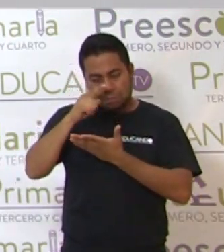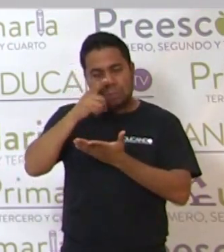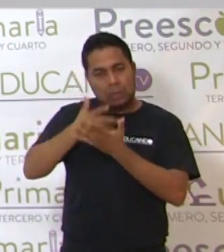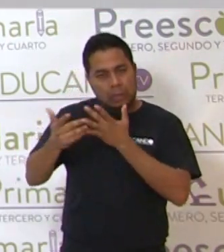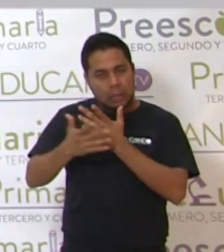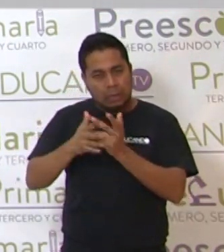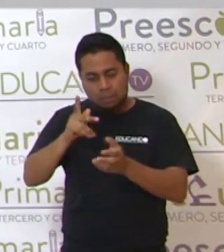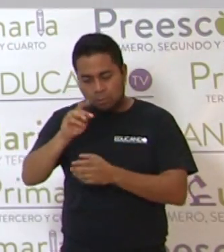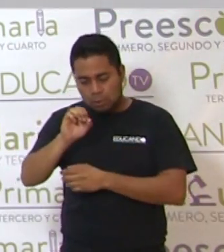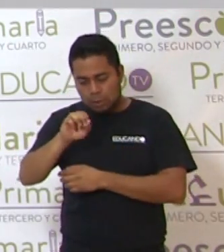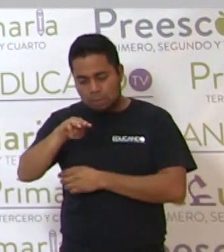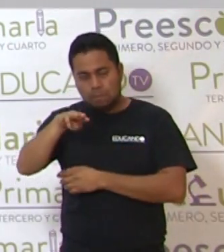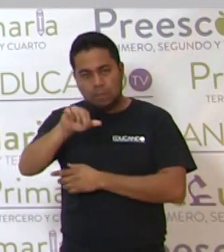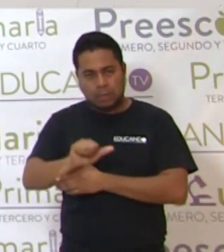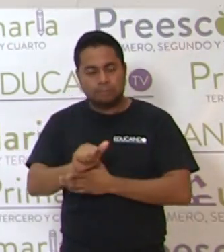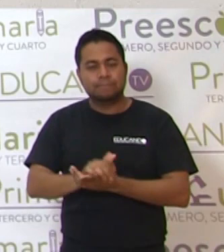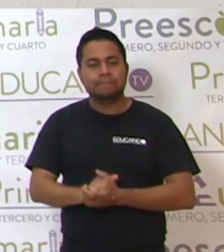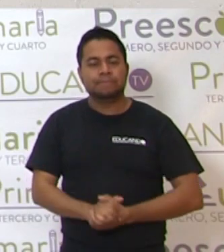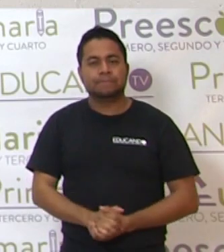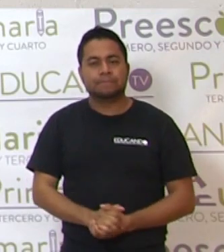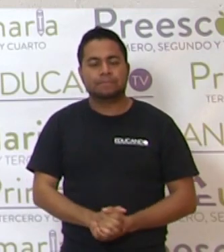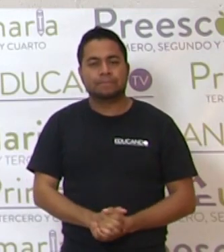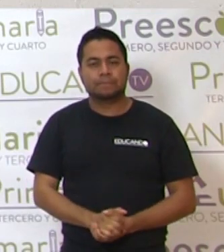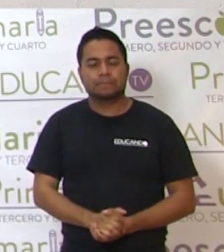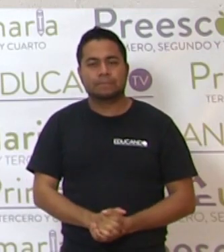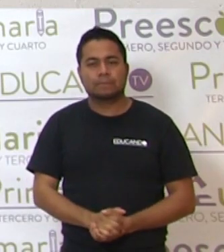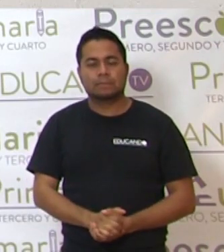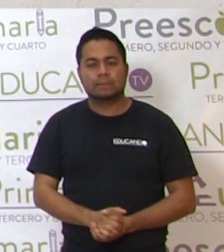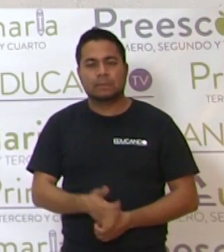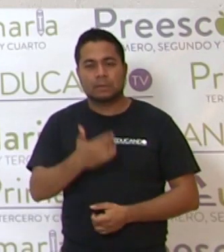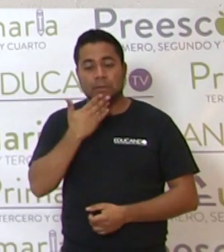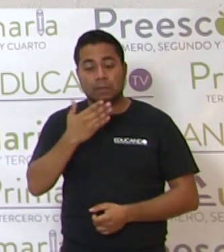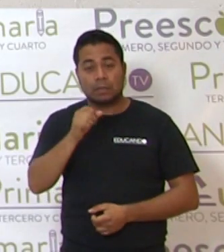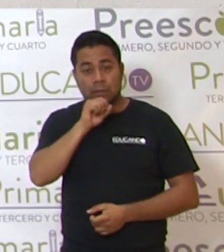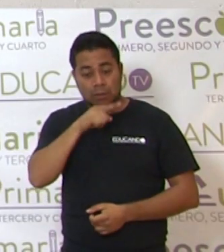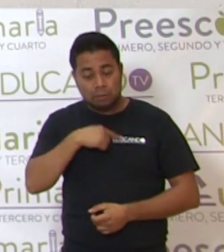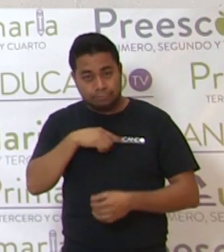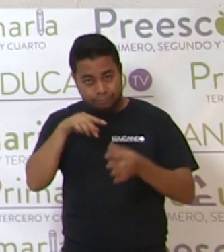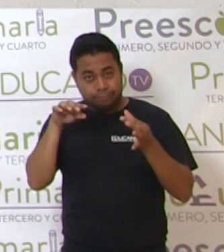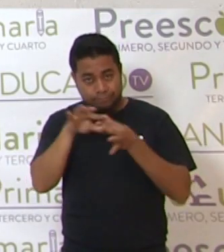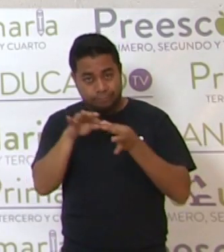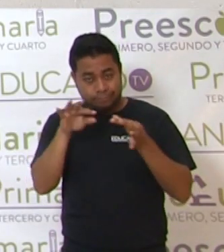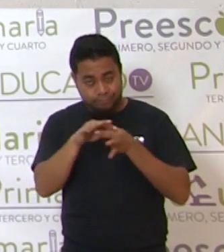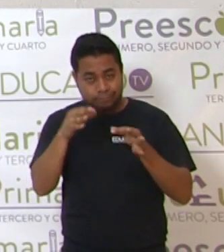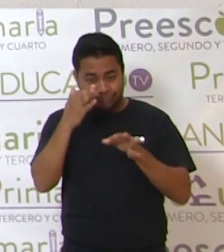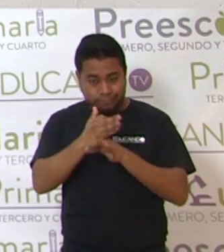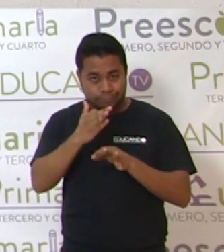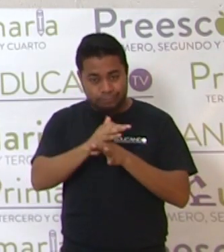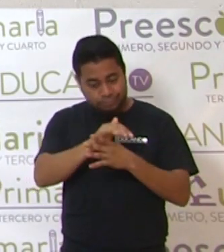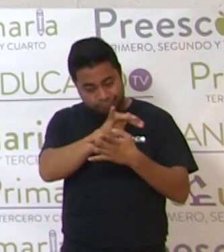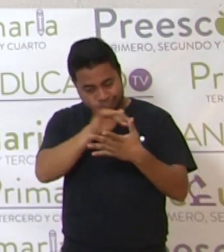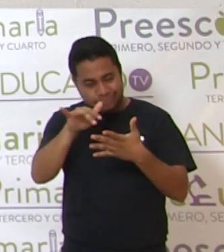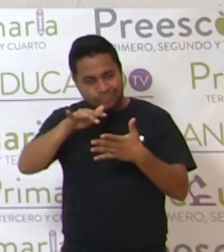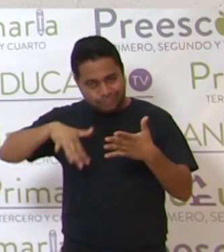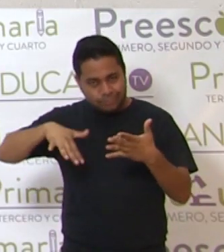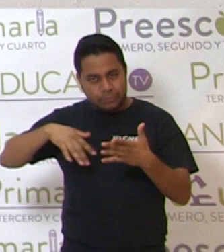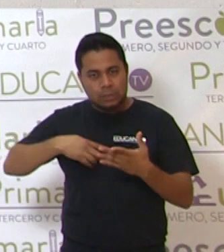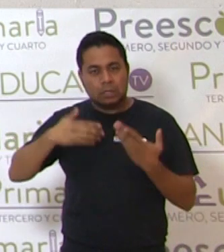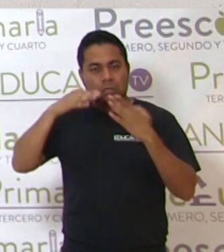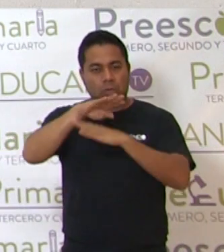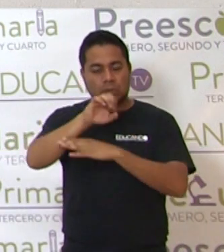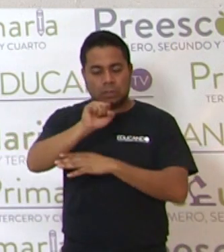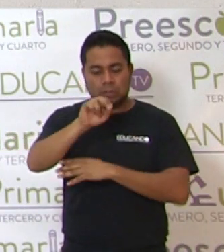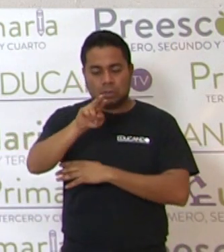poema. Bien. Y ya también te había compartido, ahorita que leímos, el